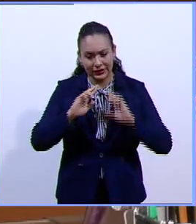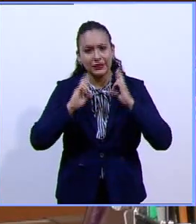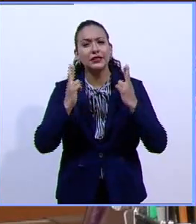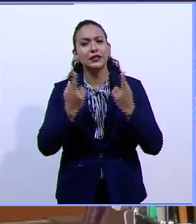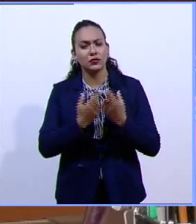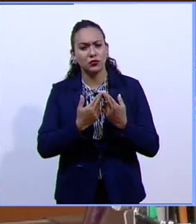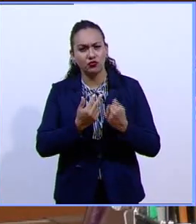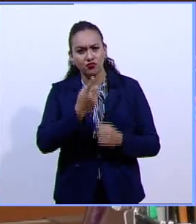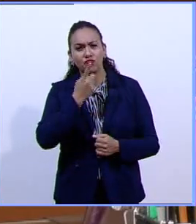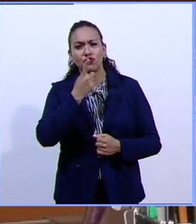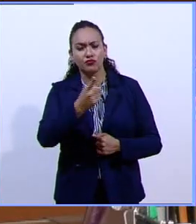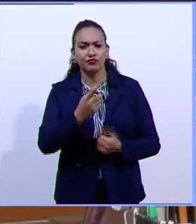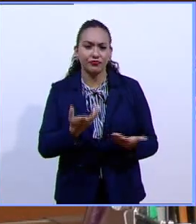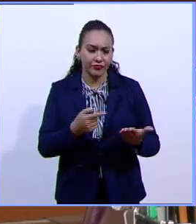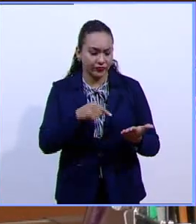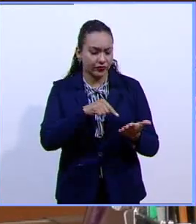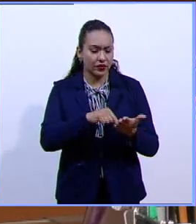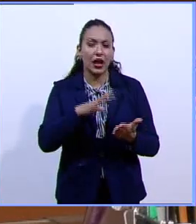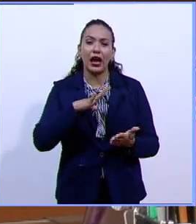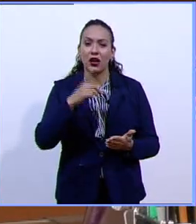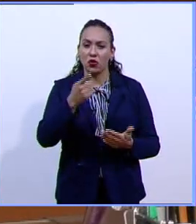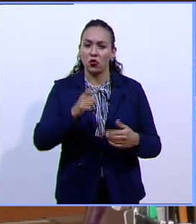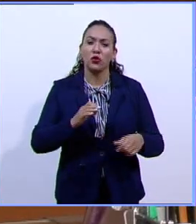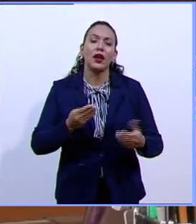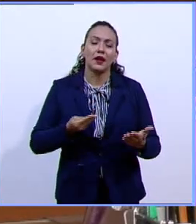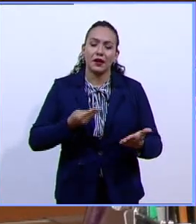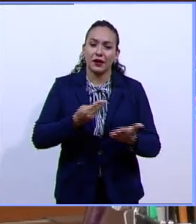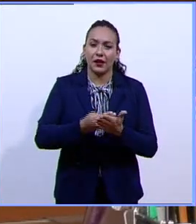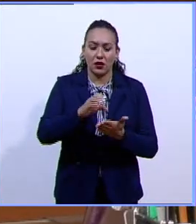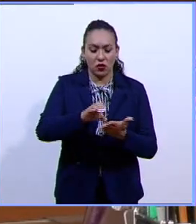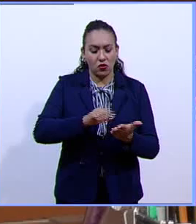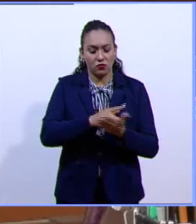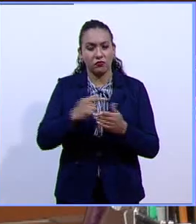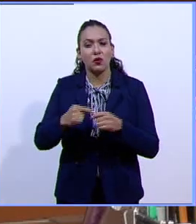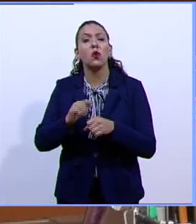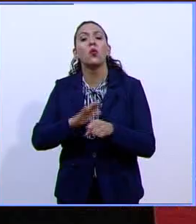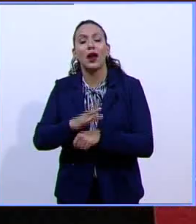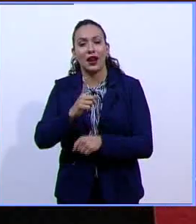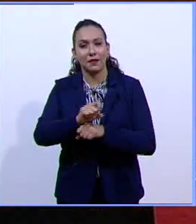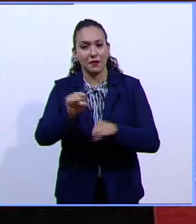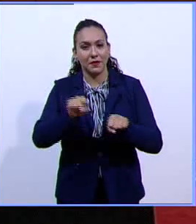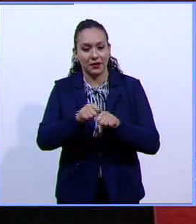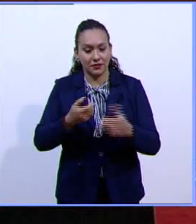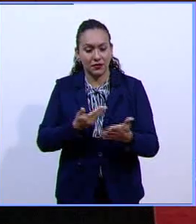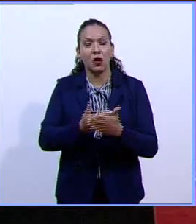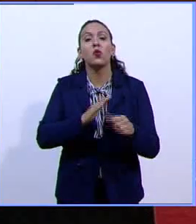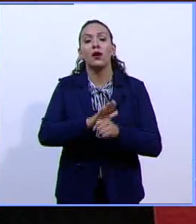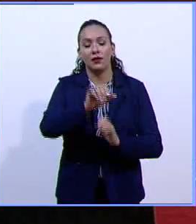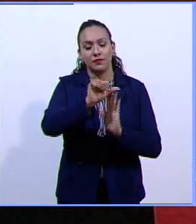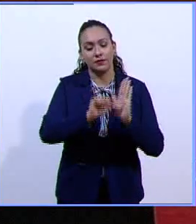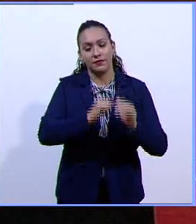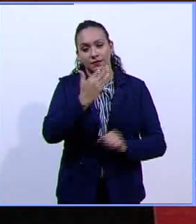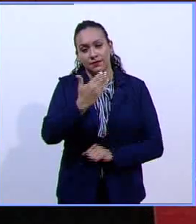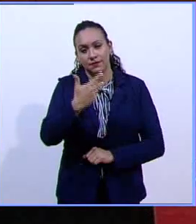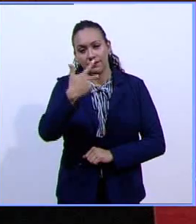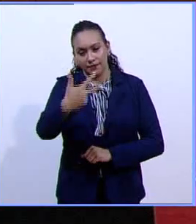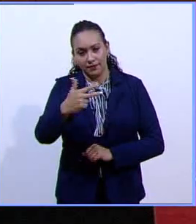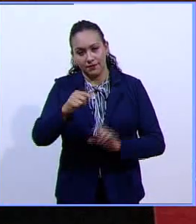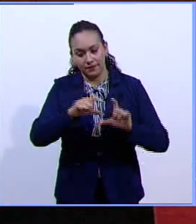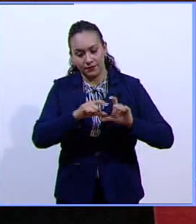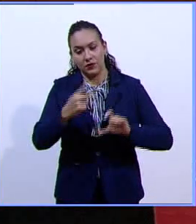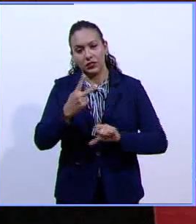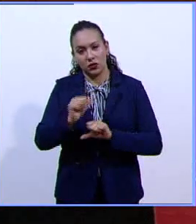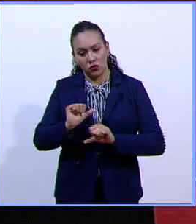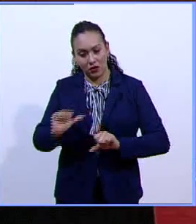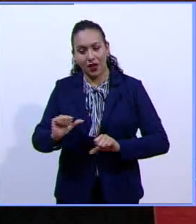Pleno determinó que quedó sin materia la declaratoria general de inconstitucionalidad solicitada por la primera sala respecto al artículo 58, fracción segunda,